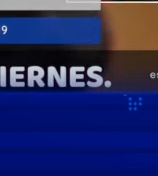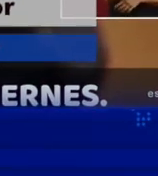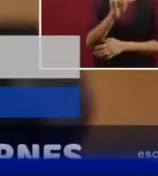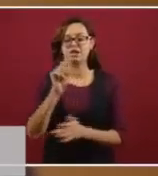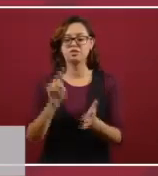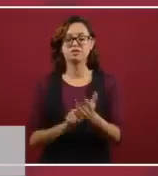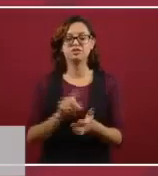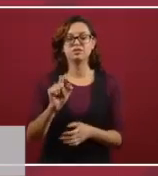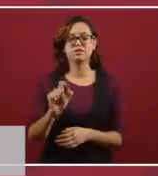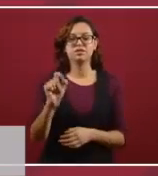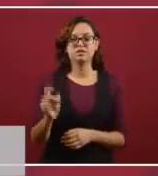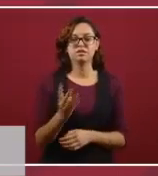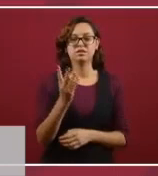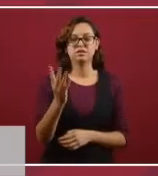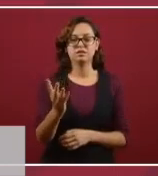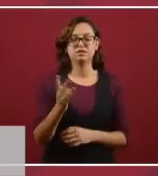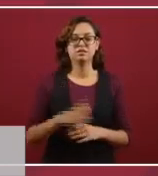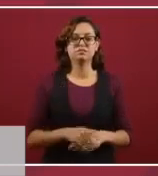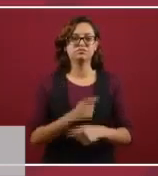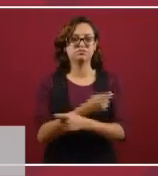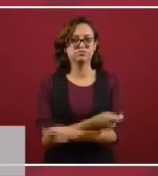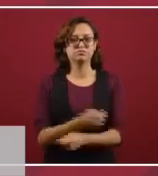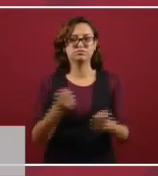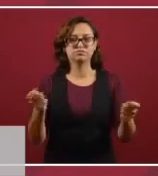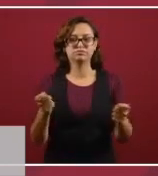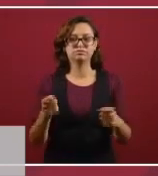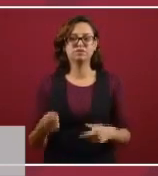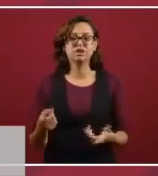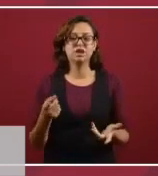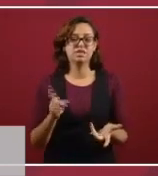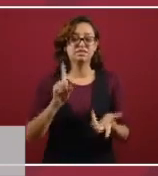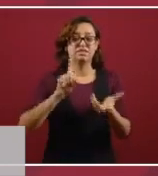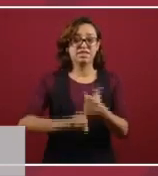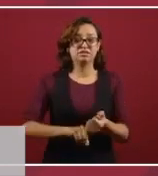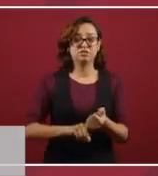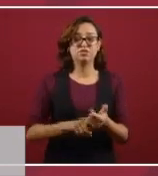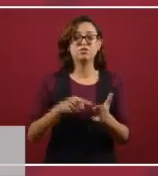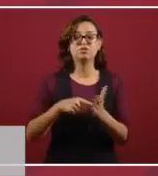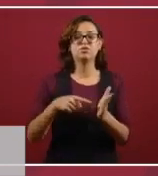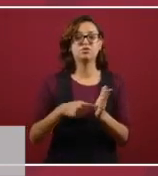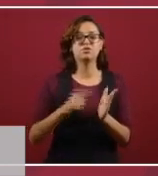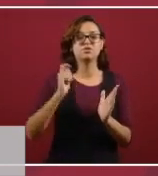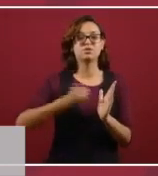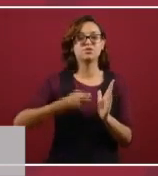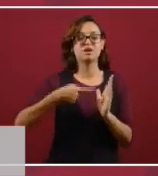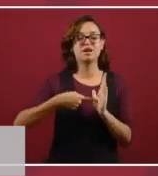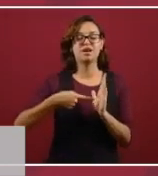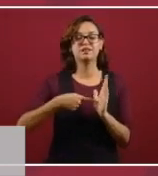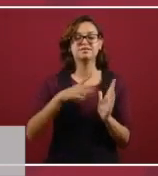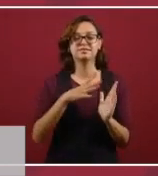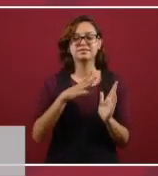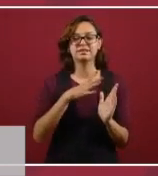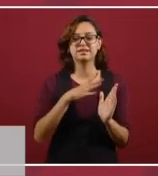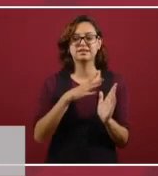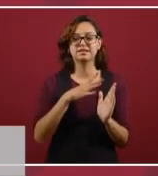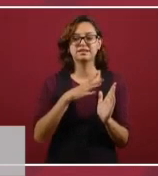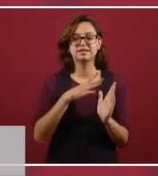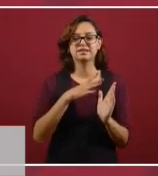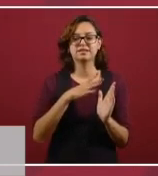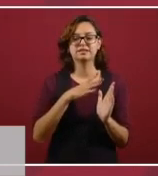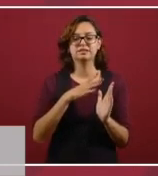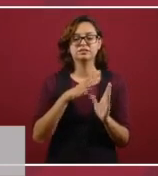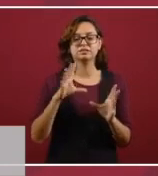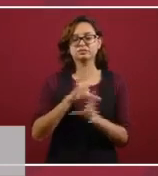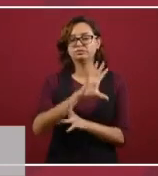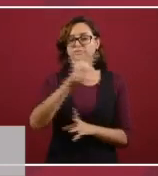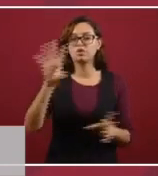2019-2024. El día de hoy el presidente informa sobre la distribución del Plan Nacional de Desarrollo 2019-2024, que